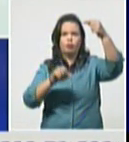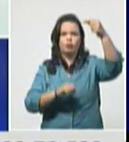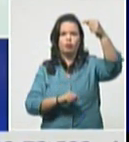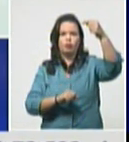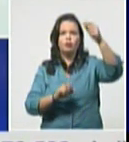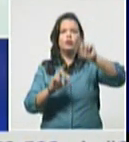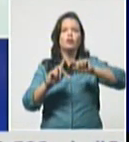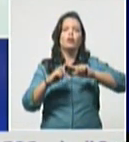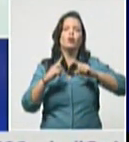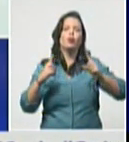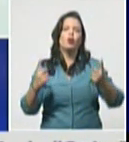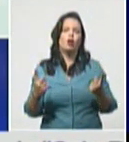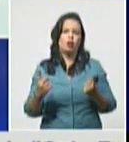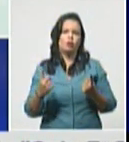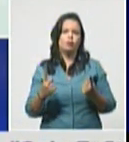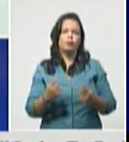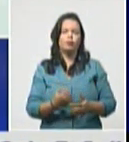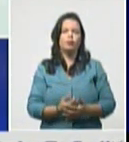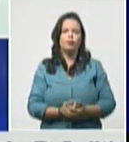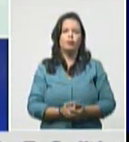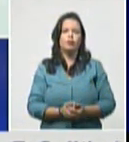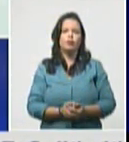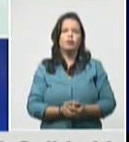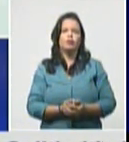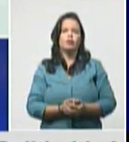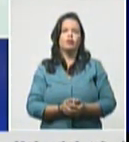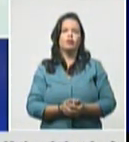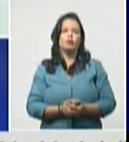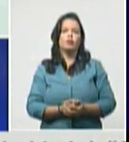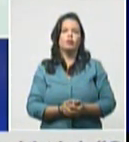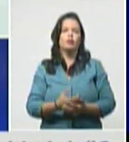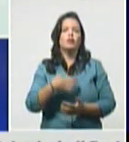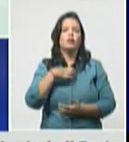hecho un indicador de